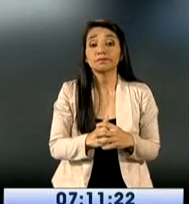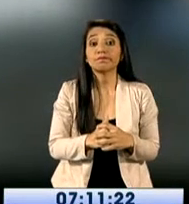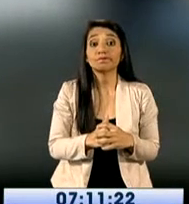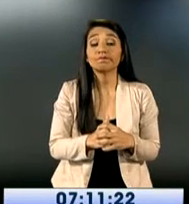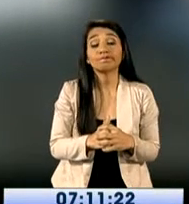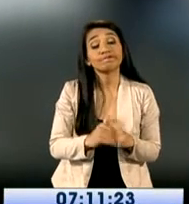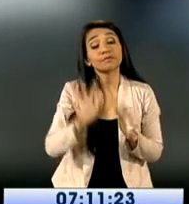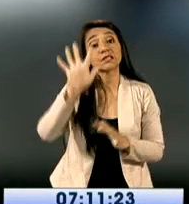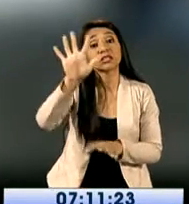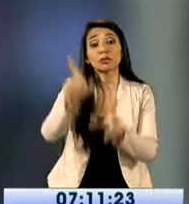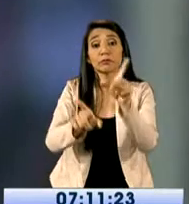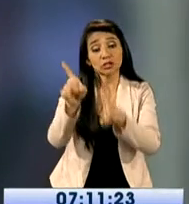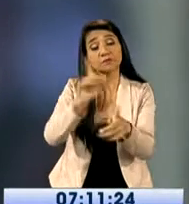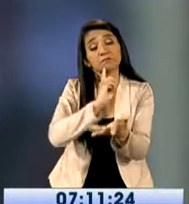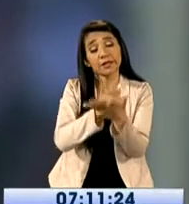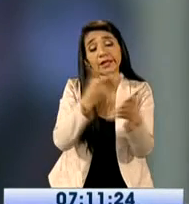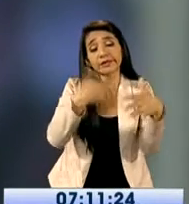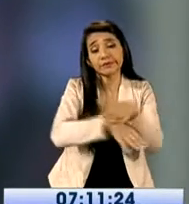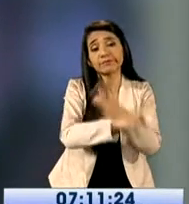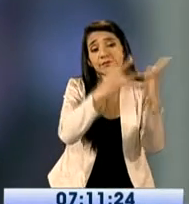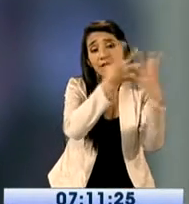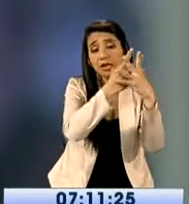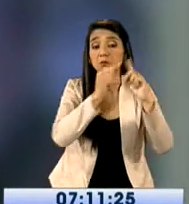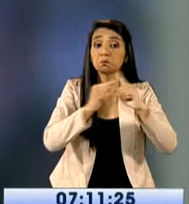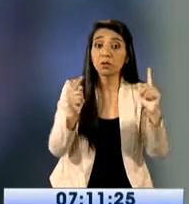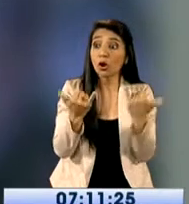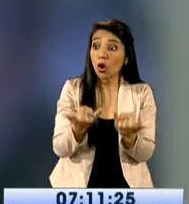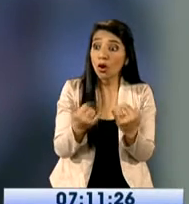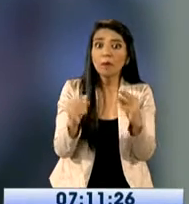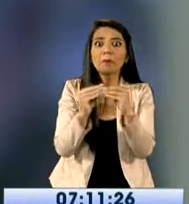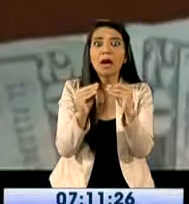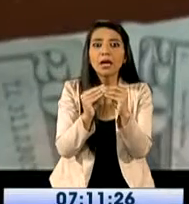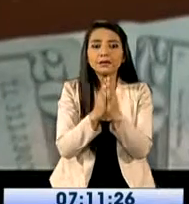en las calles, pero seguramente más estarán esperando conseguir